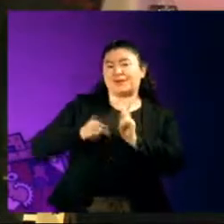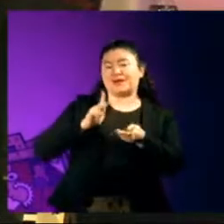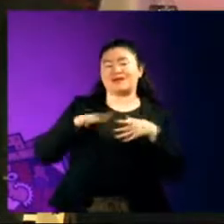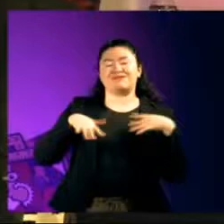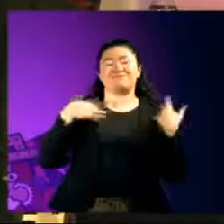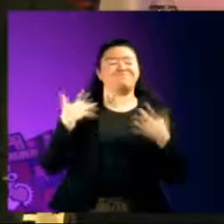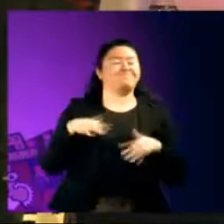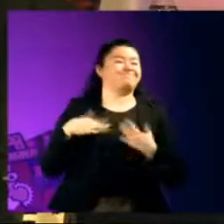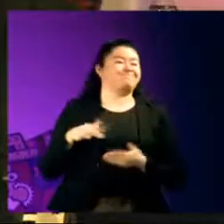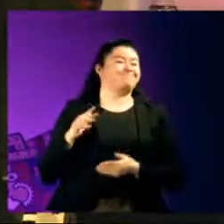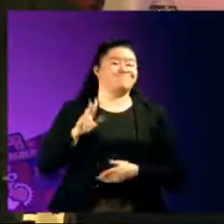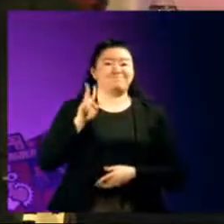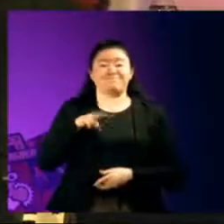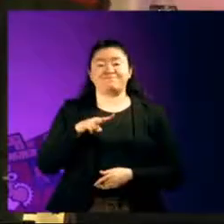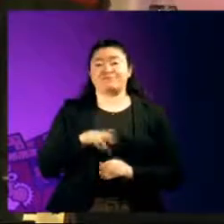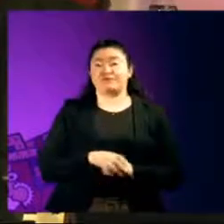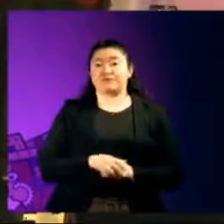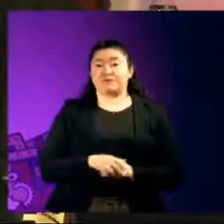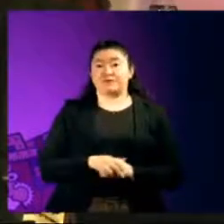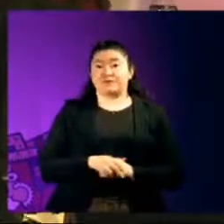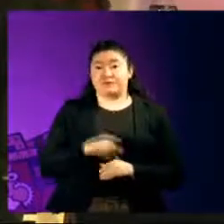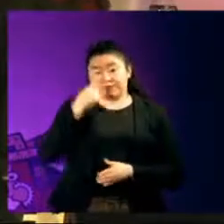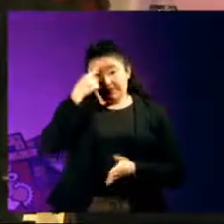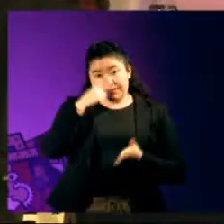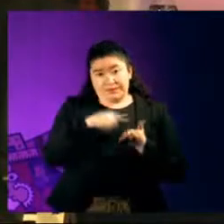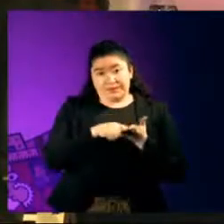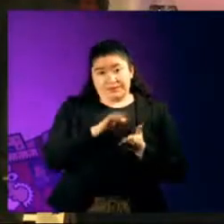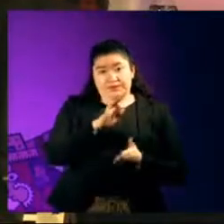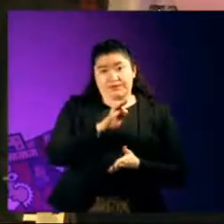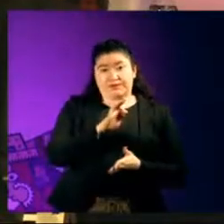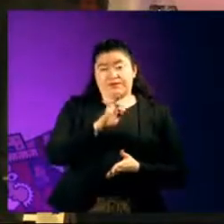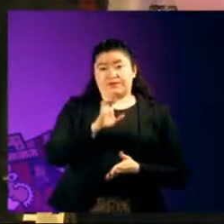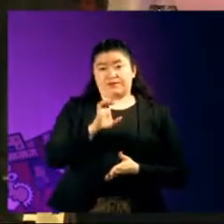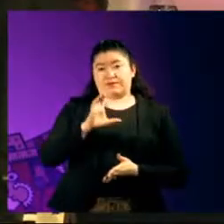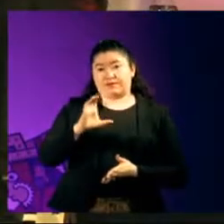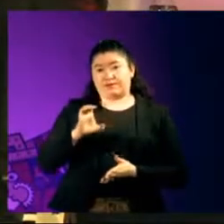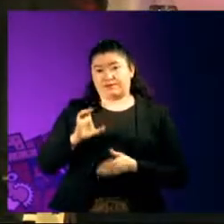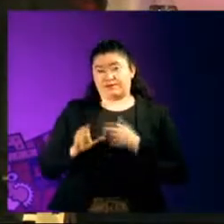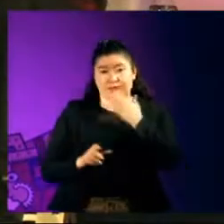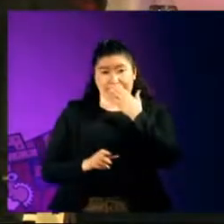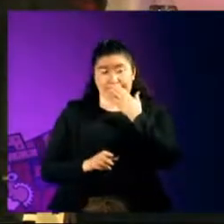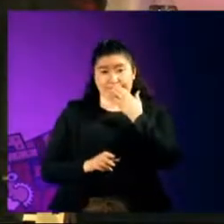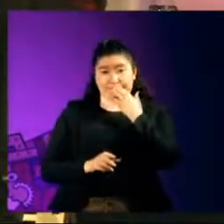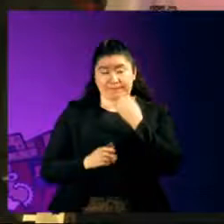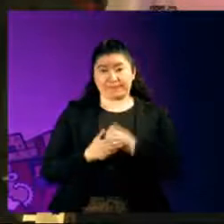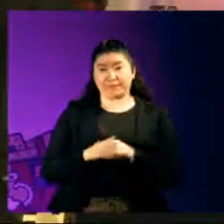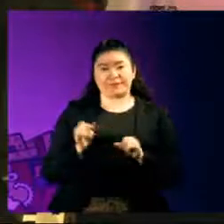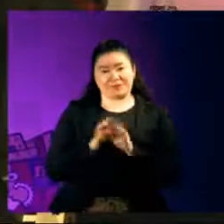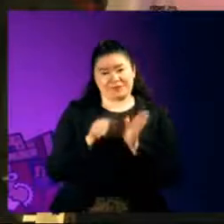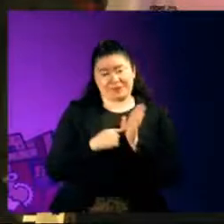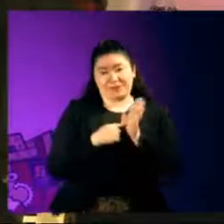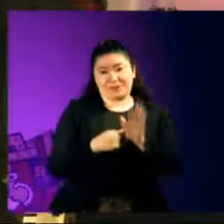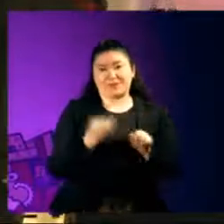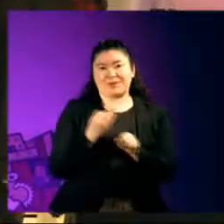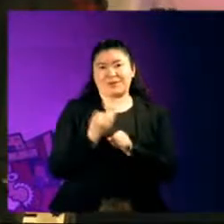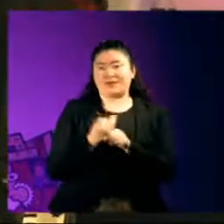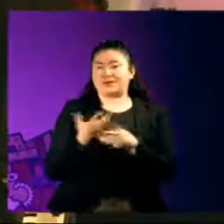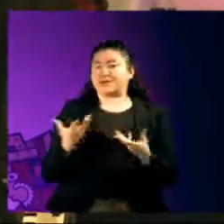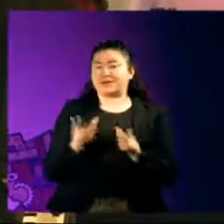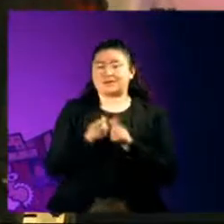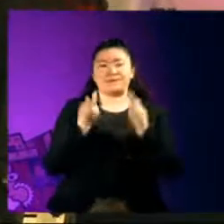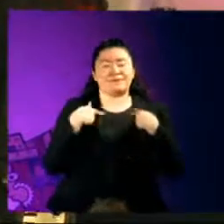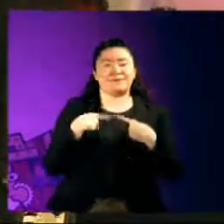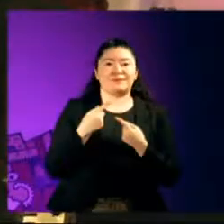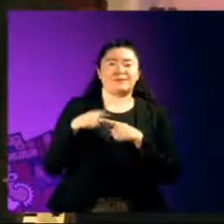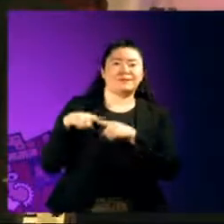y sí creo que es un privilegio que el fondo de cultura económica se publique y entonces lo podemos leer tantas personas